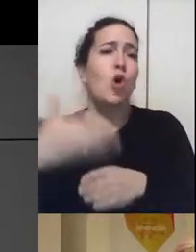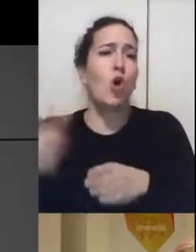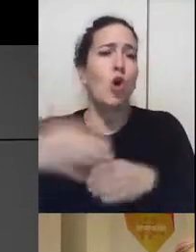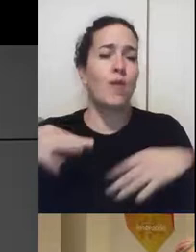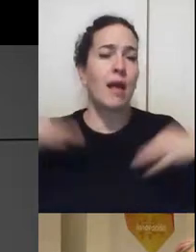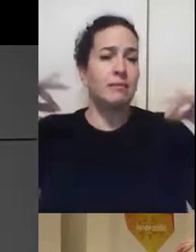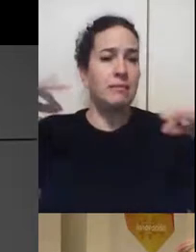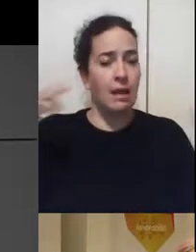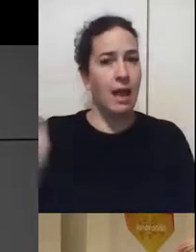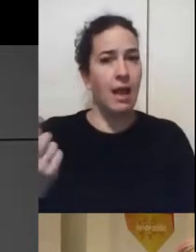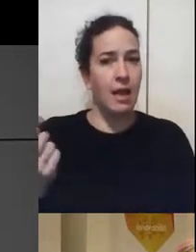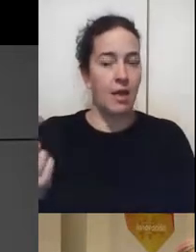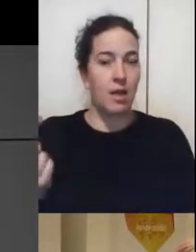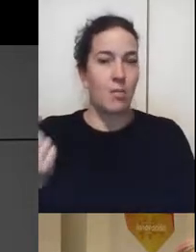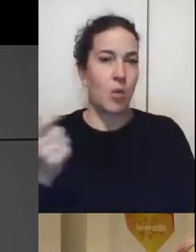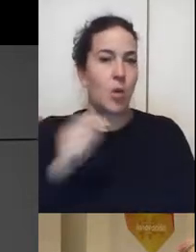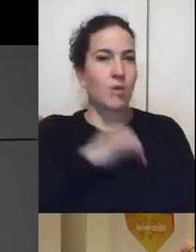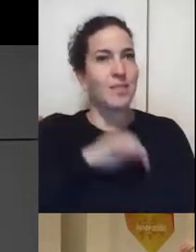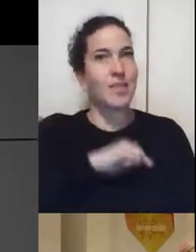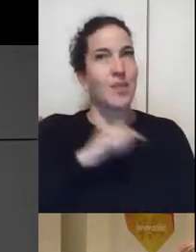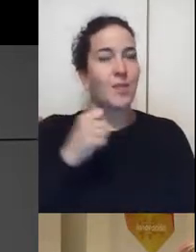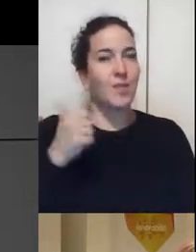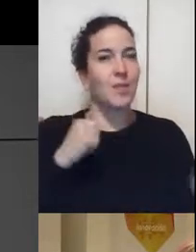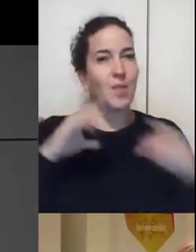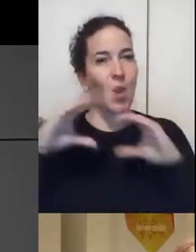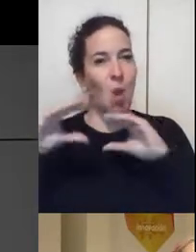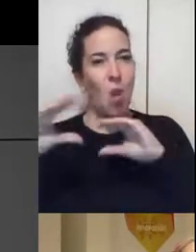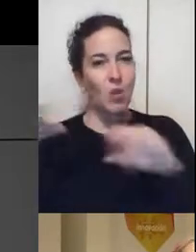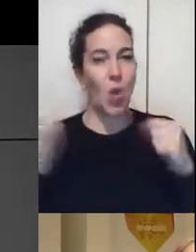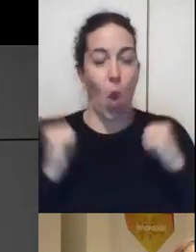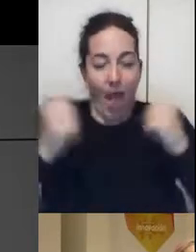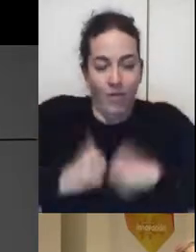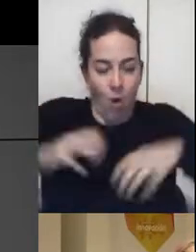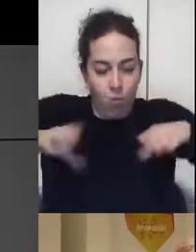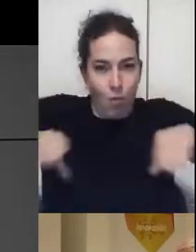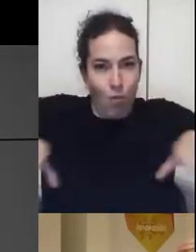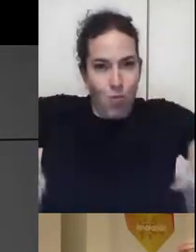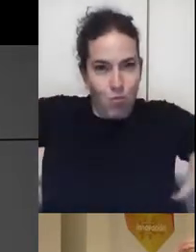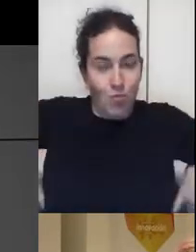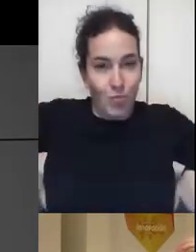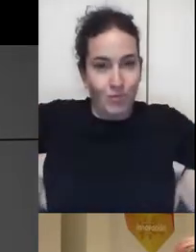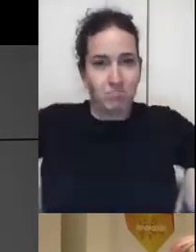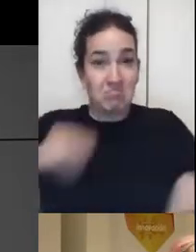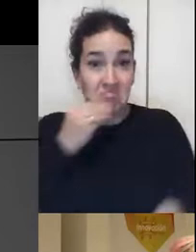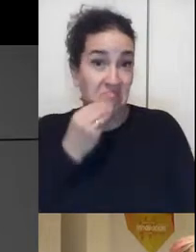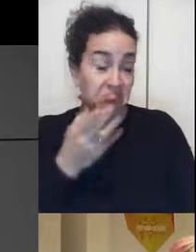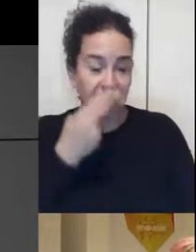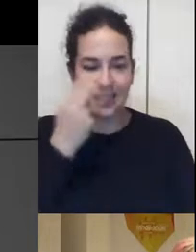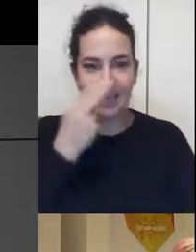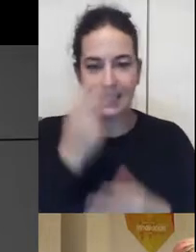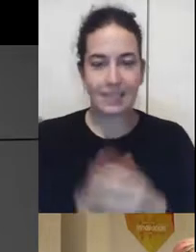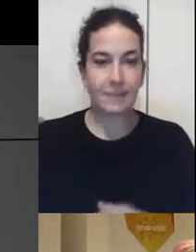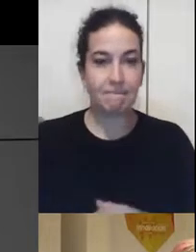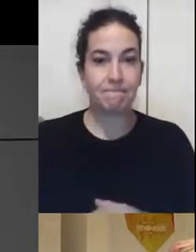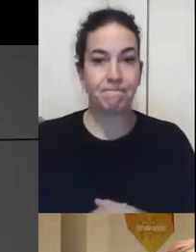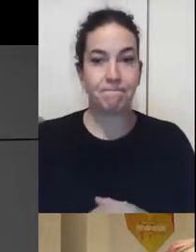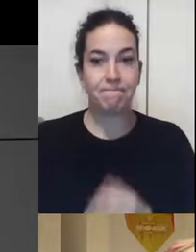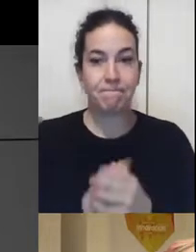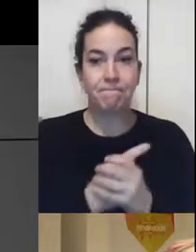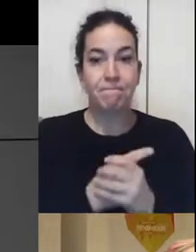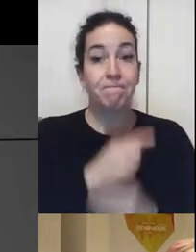una sensación un poquito, pues eso, el típico acolchado, ¿no?, de abrigo, y quedó bastante interesante. Esta otra